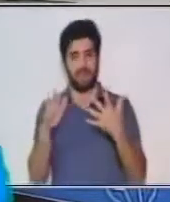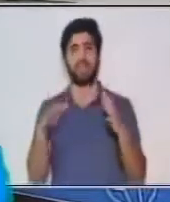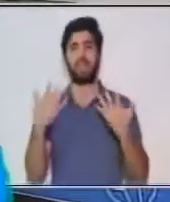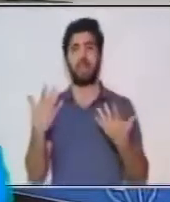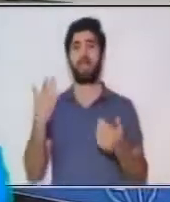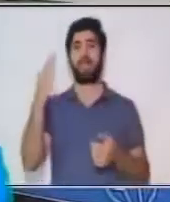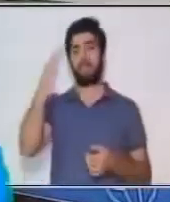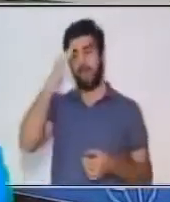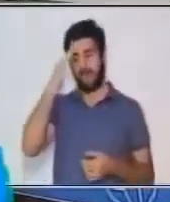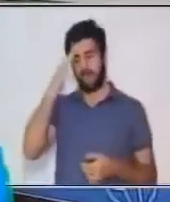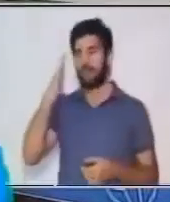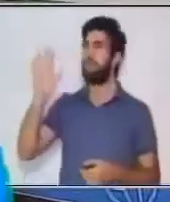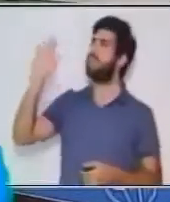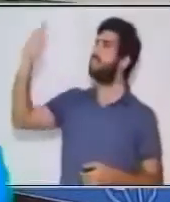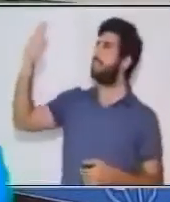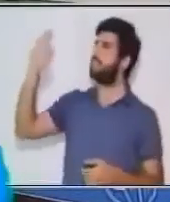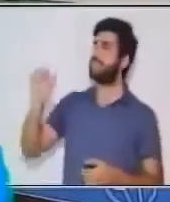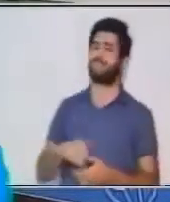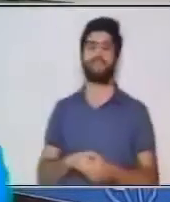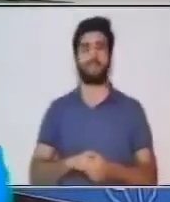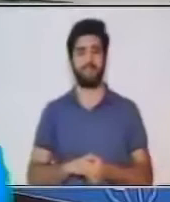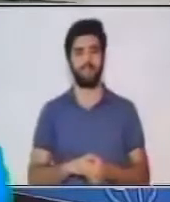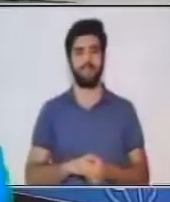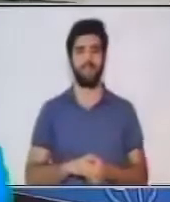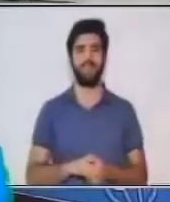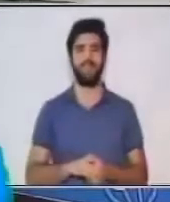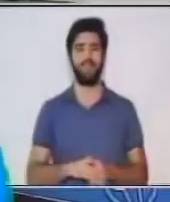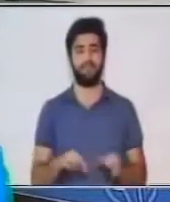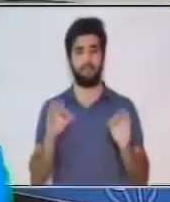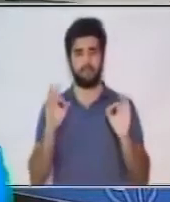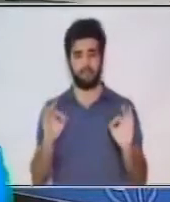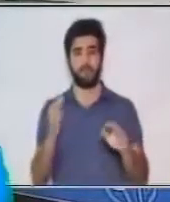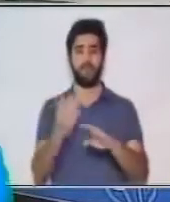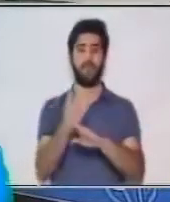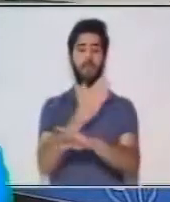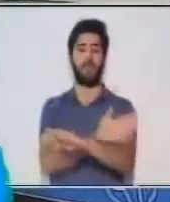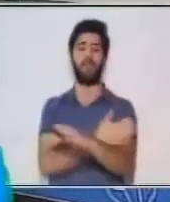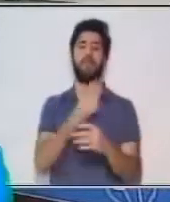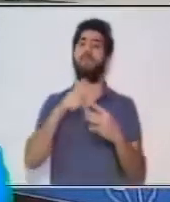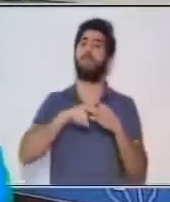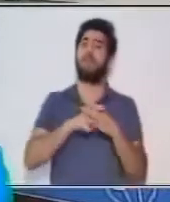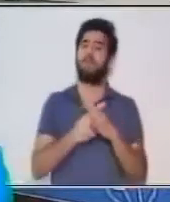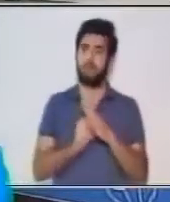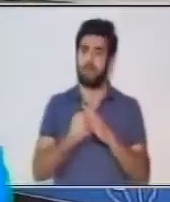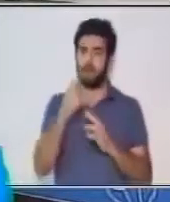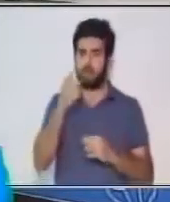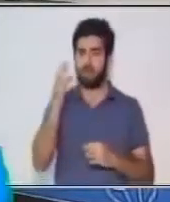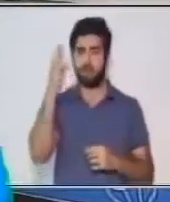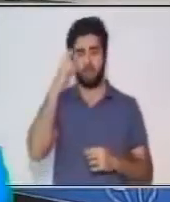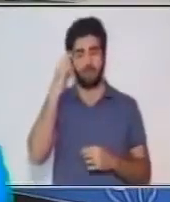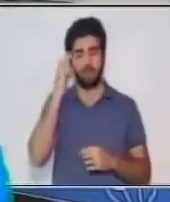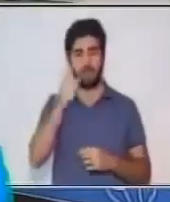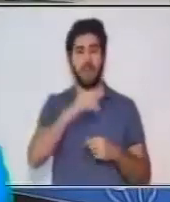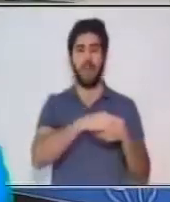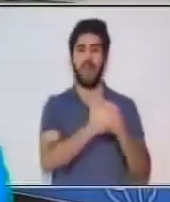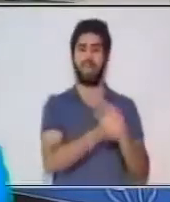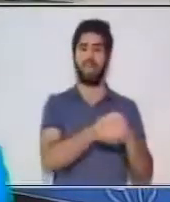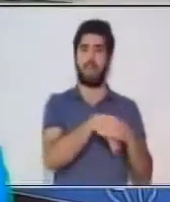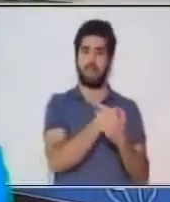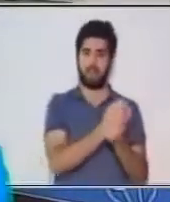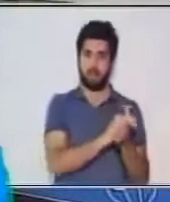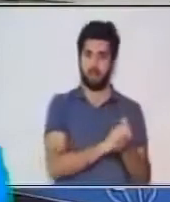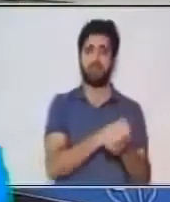de Pablo. Mucho gusto. Antes de empezar, te recomiendo que laves tus manos constantemente